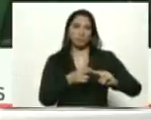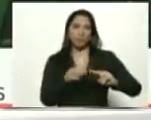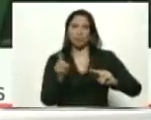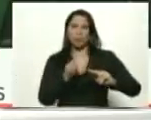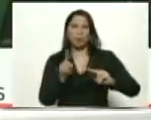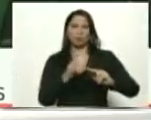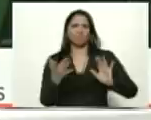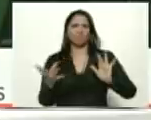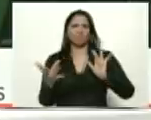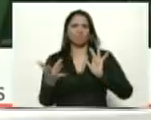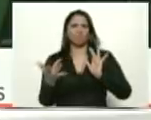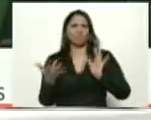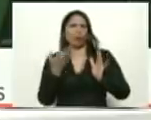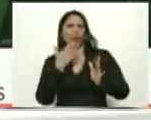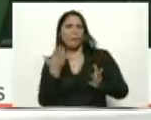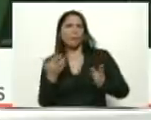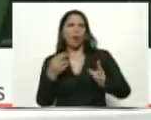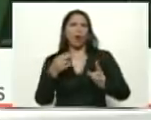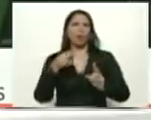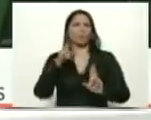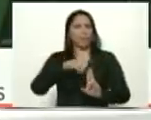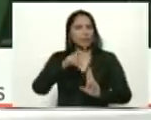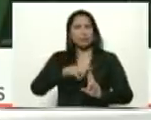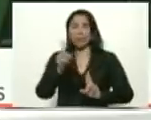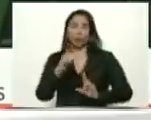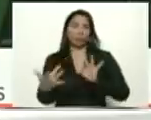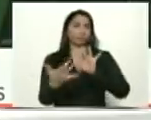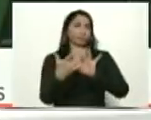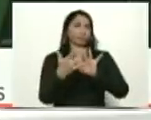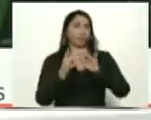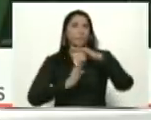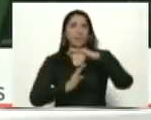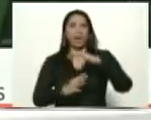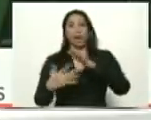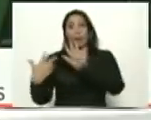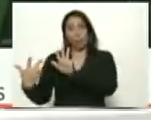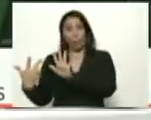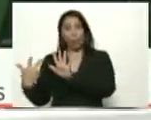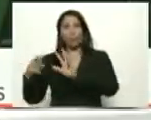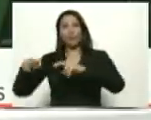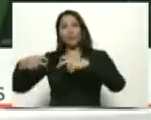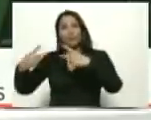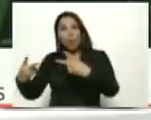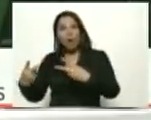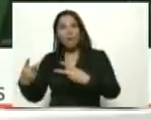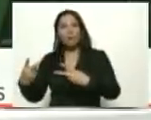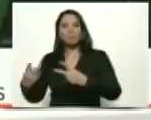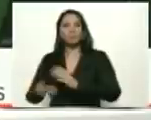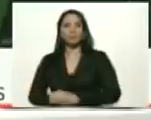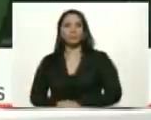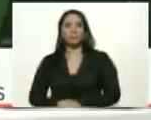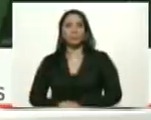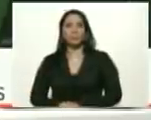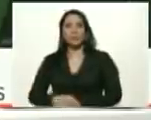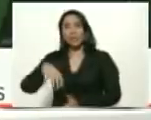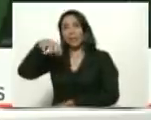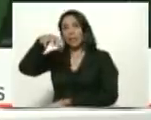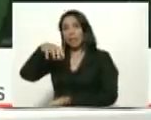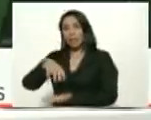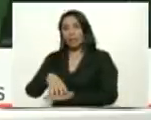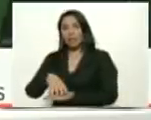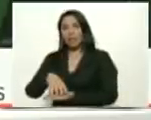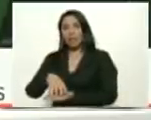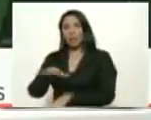vinculados a los migrantes, y 8 nuevos casos en el estado